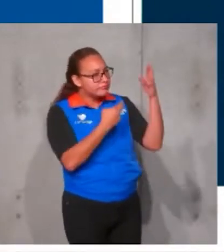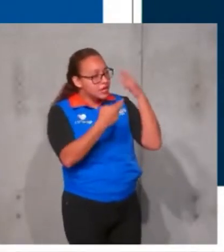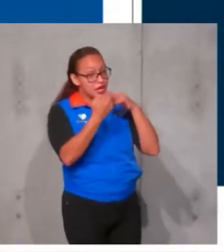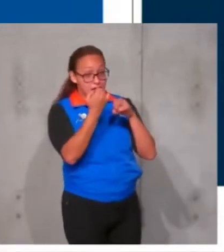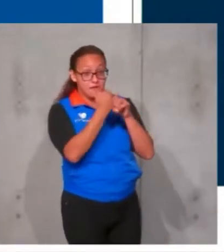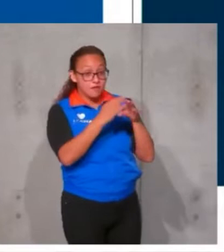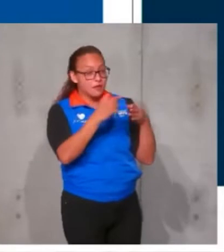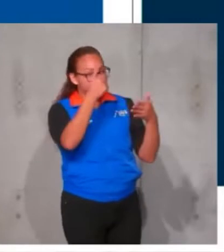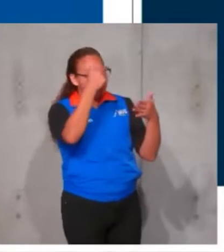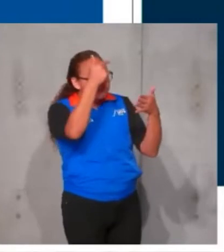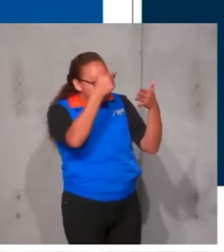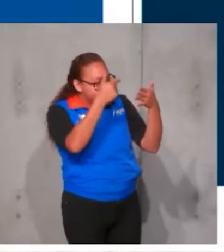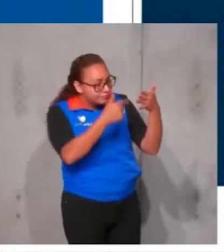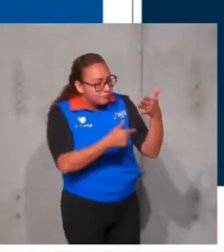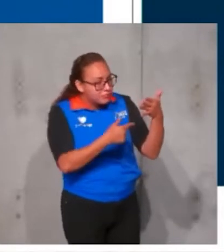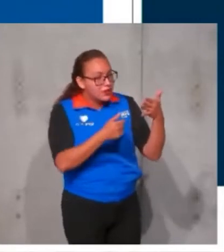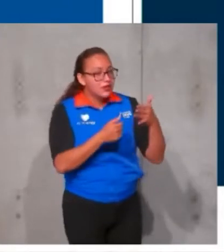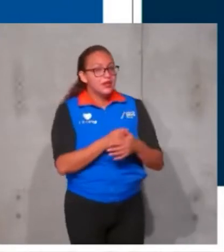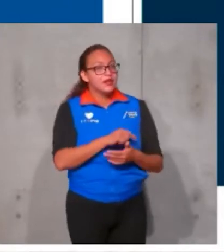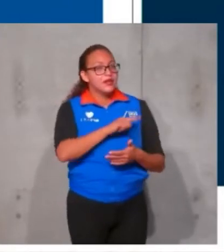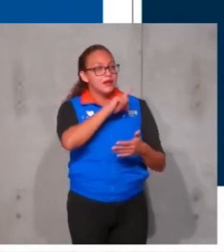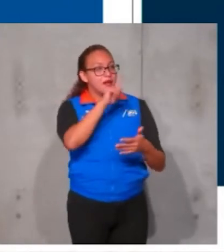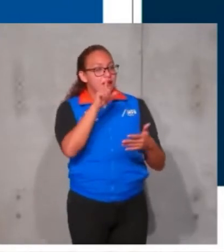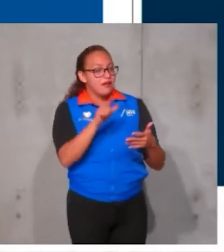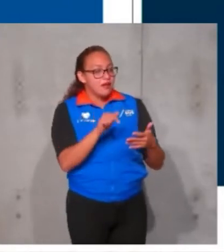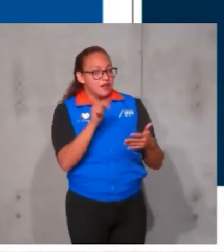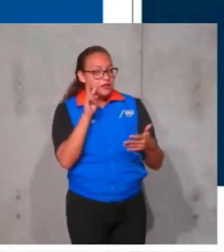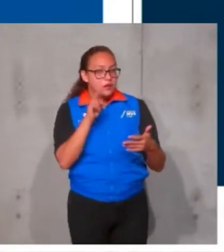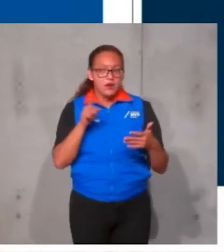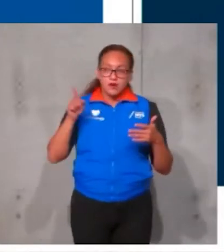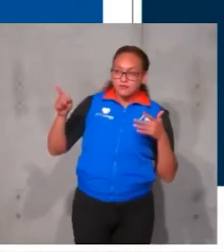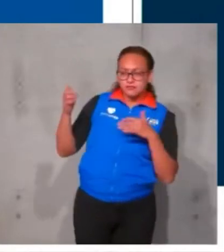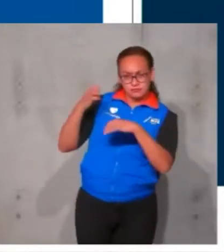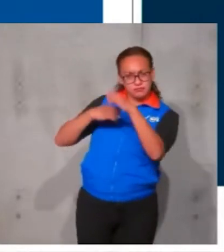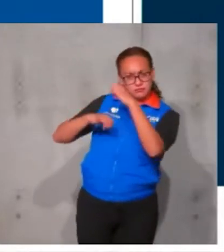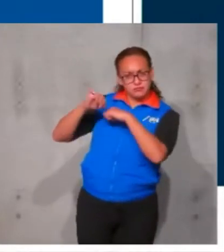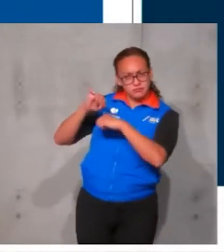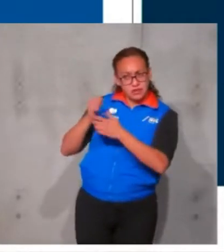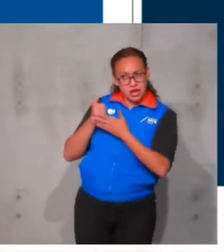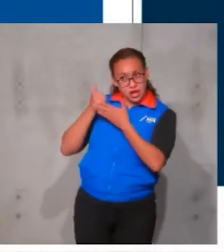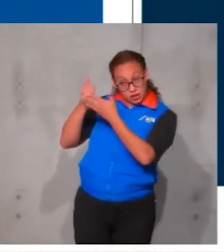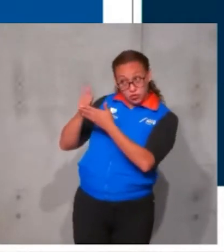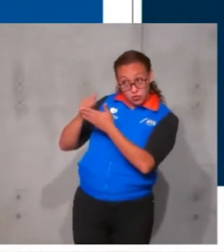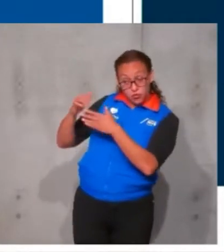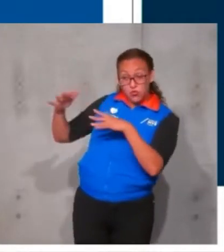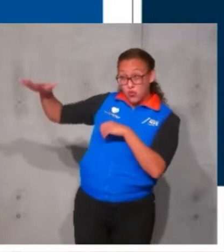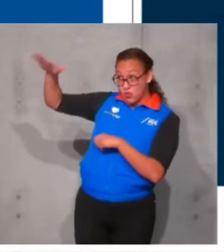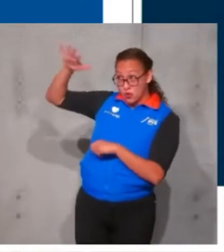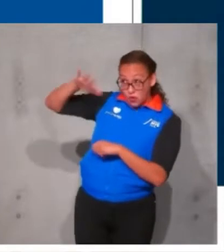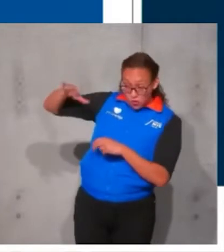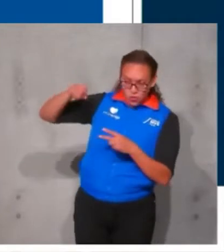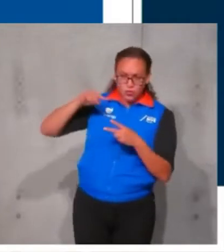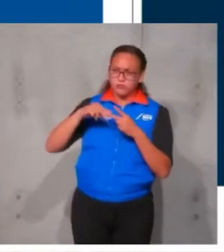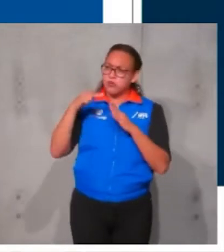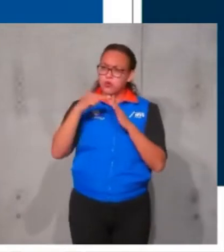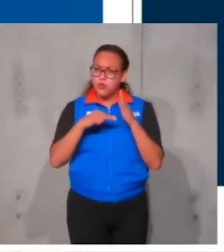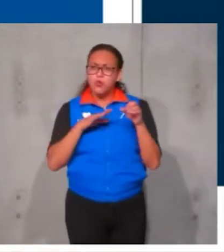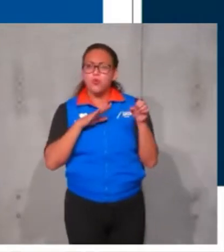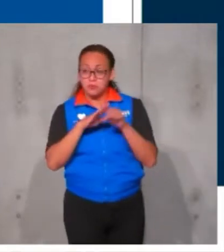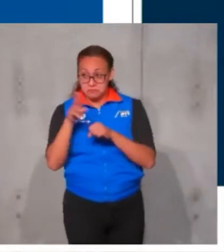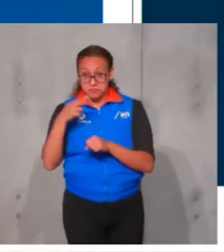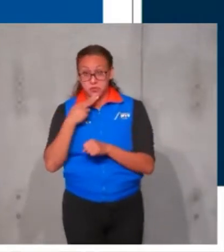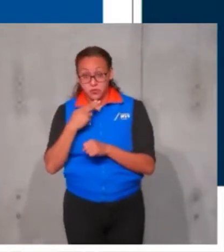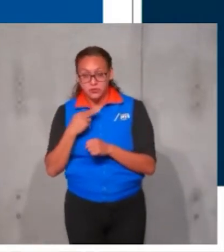estas fuentes de información, también las tendencias de sostenibilidad que hay, las